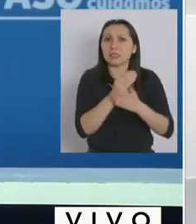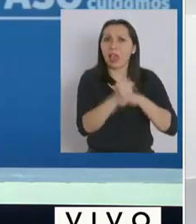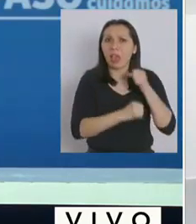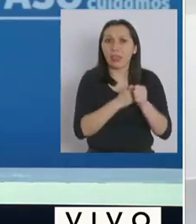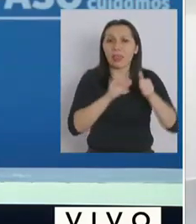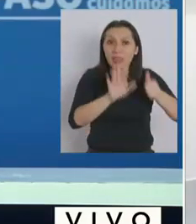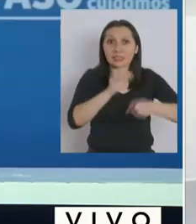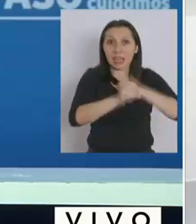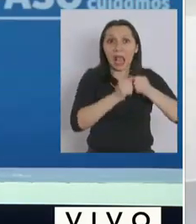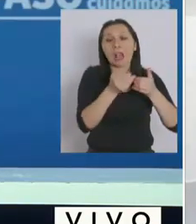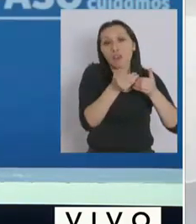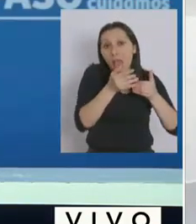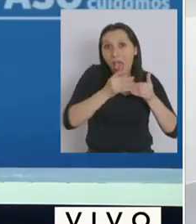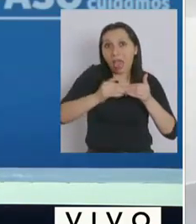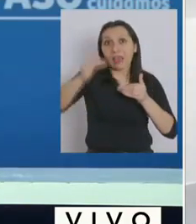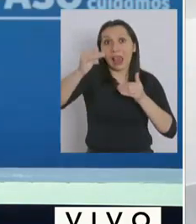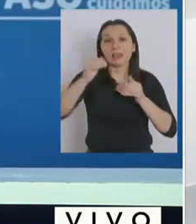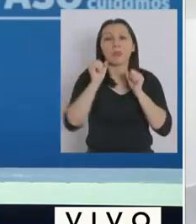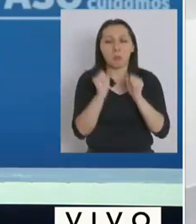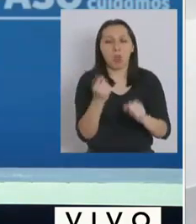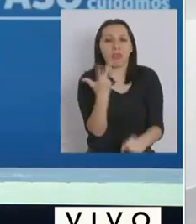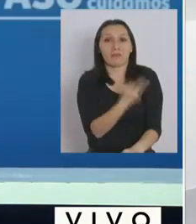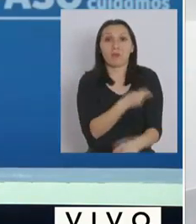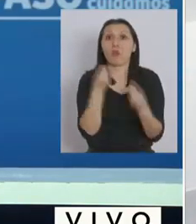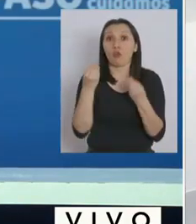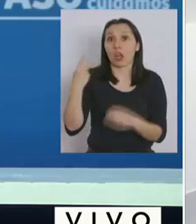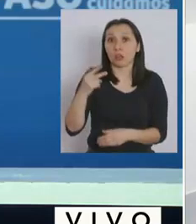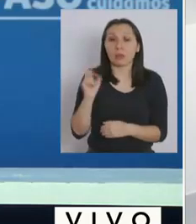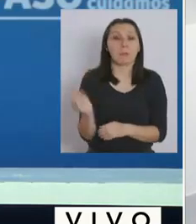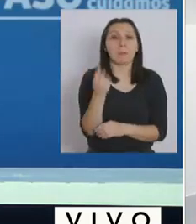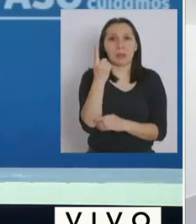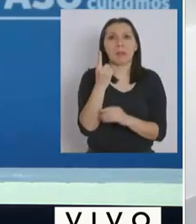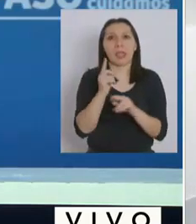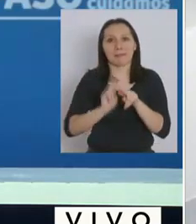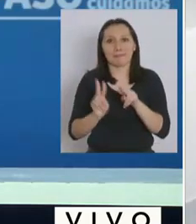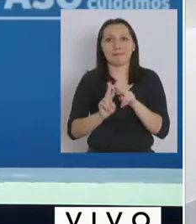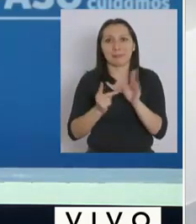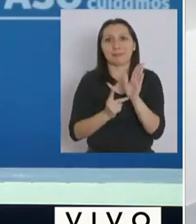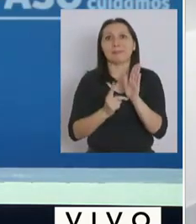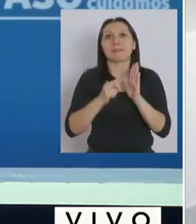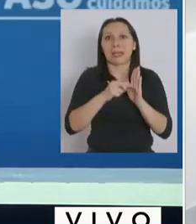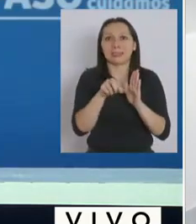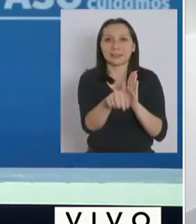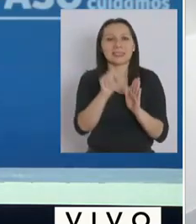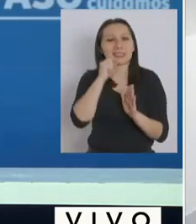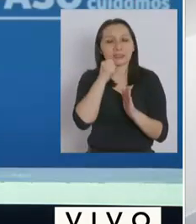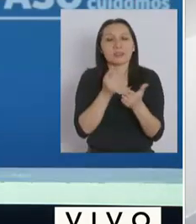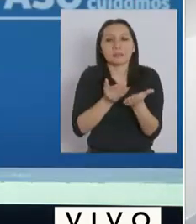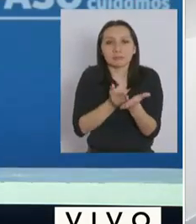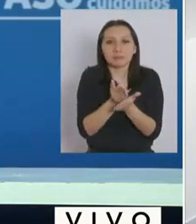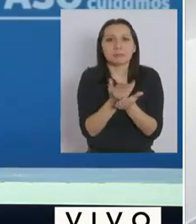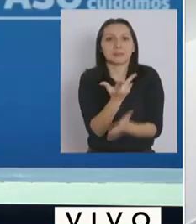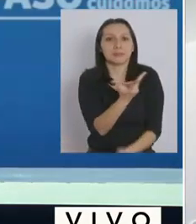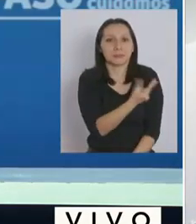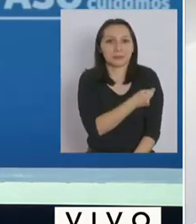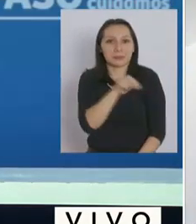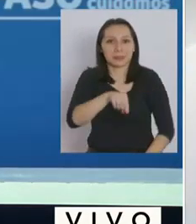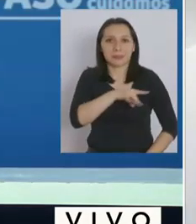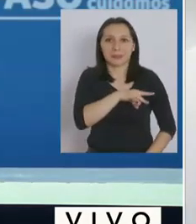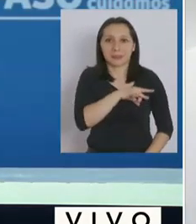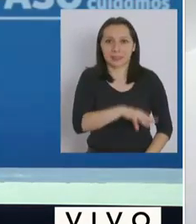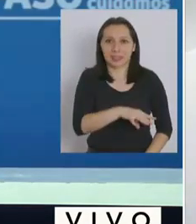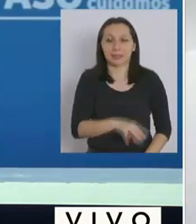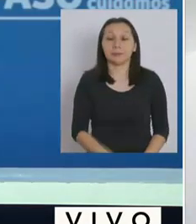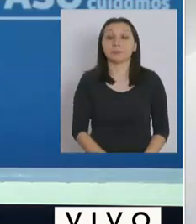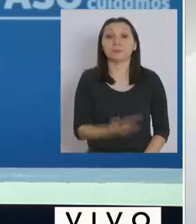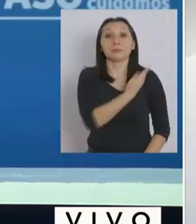en adelante. Eso es una muy buena noticia porque es el primer paso para poder empezar el proceso de vacunación en nuestro país.